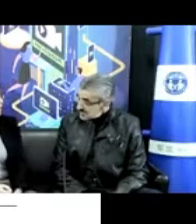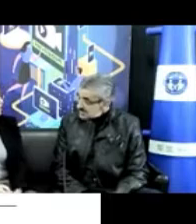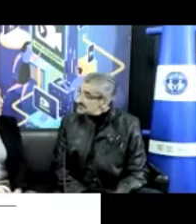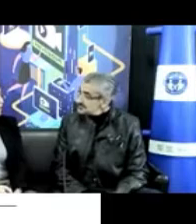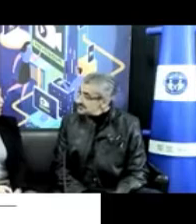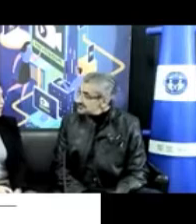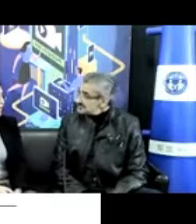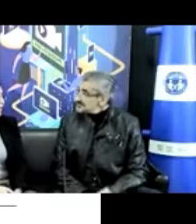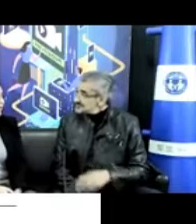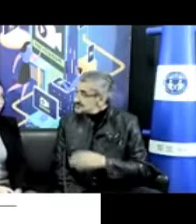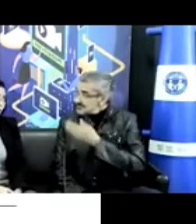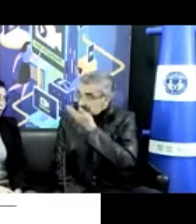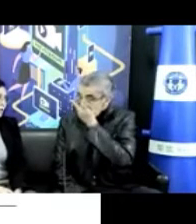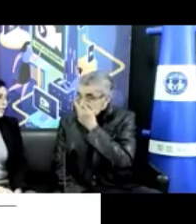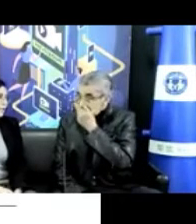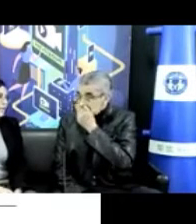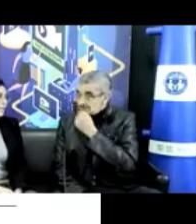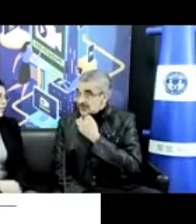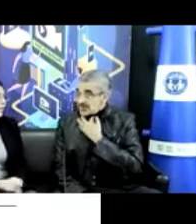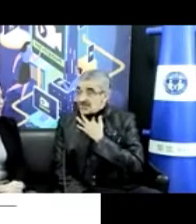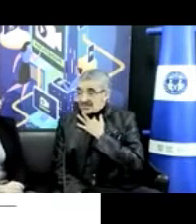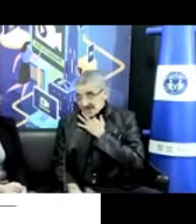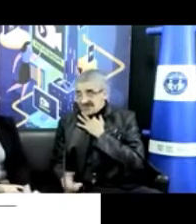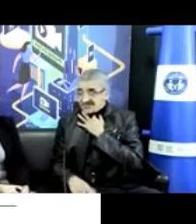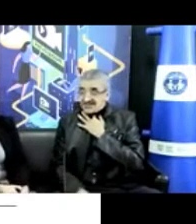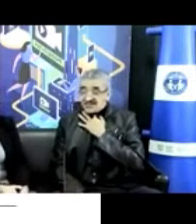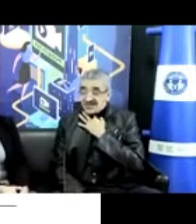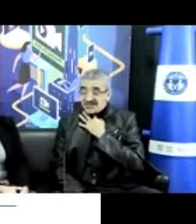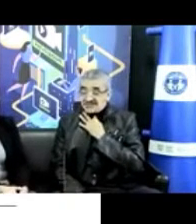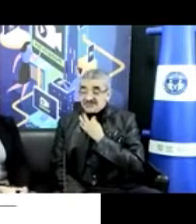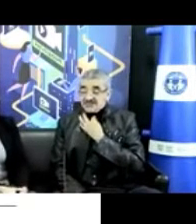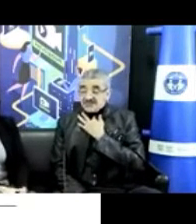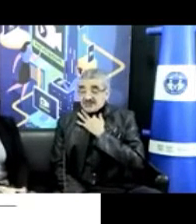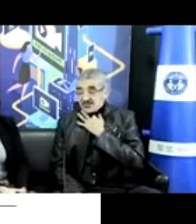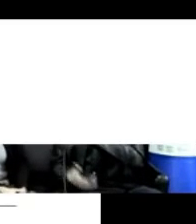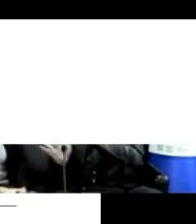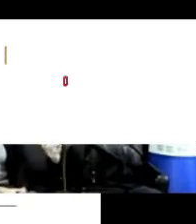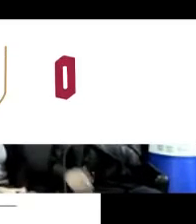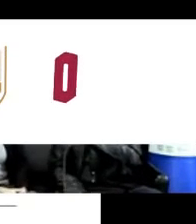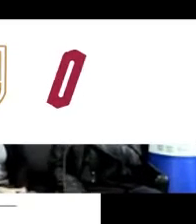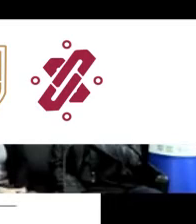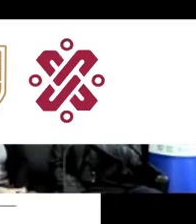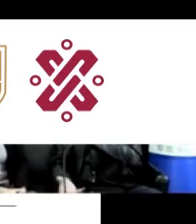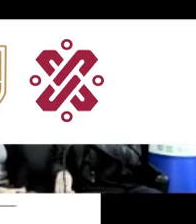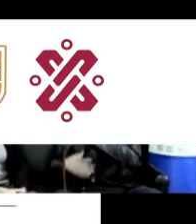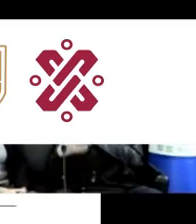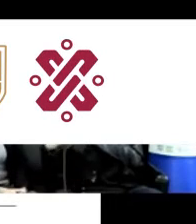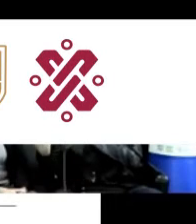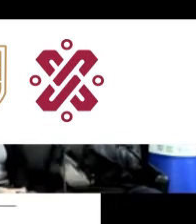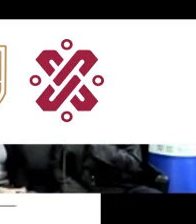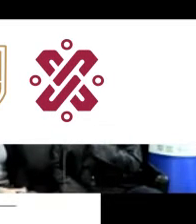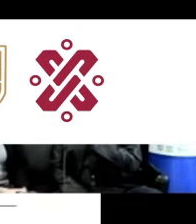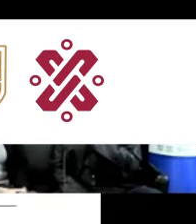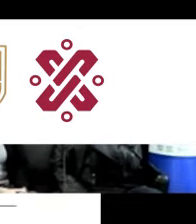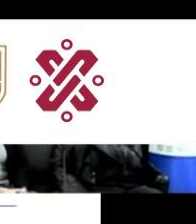en el consumo de drogas ilegales en los últimos 3 meses. Legales e ilegales. Y como dices, 2011, pero se